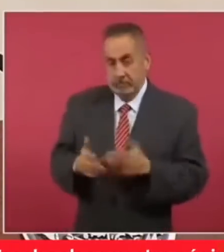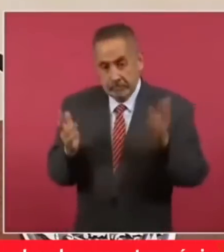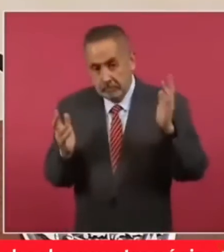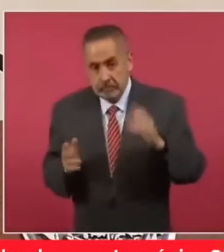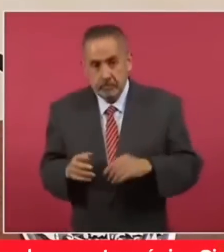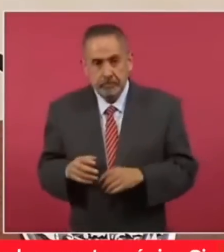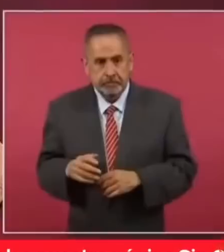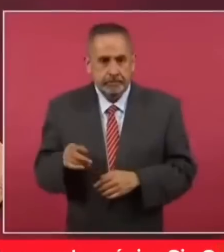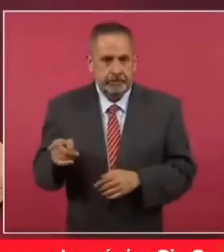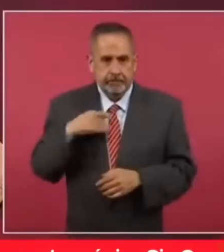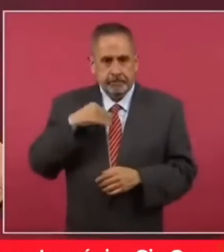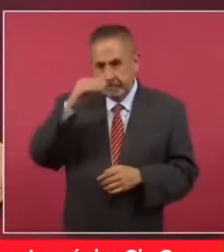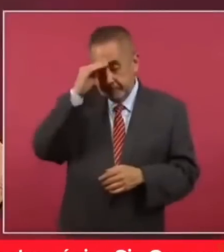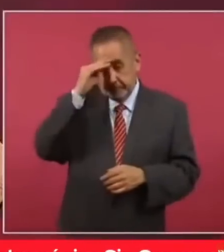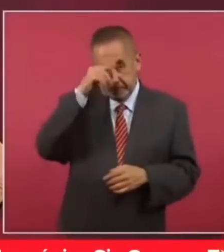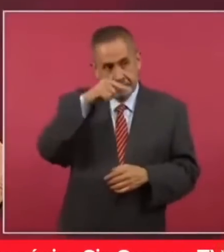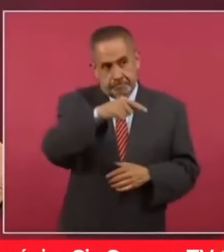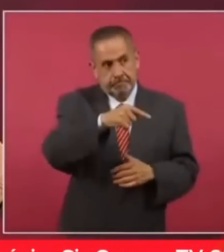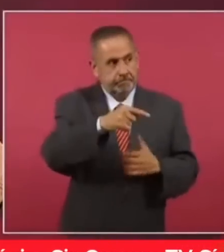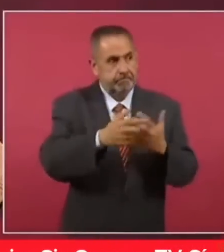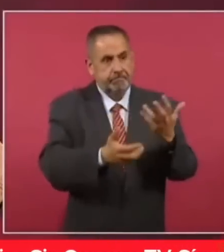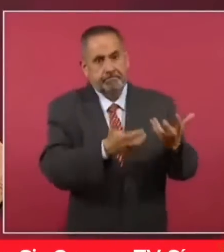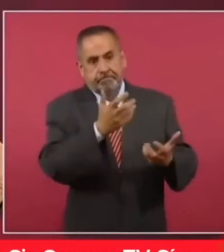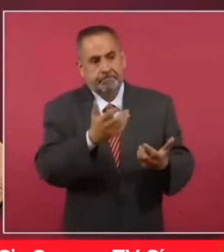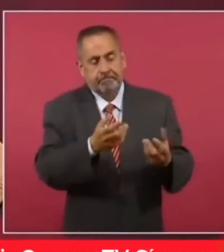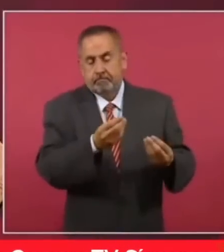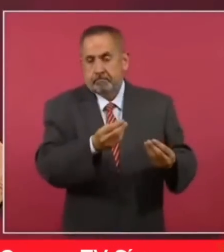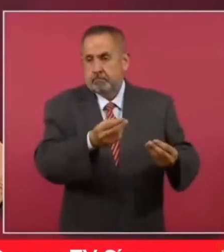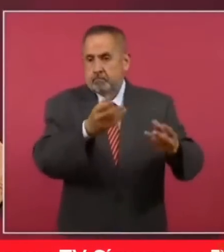que iba a